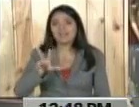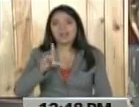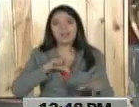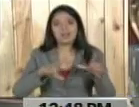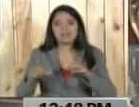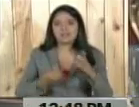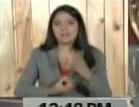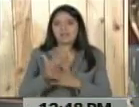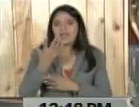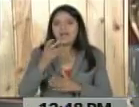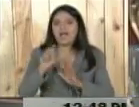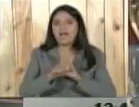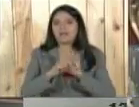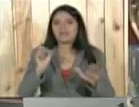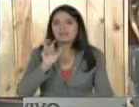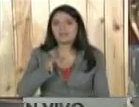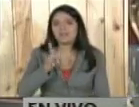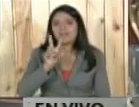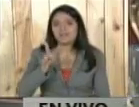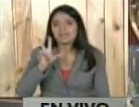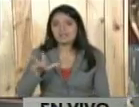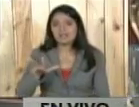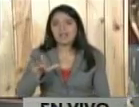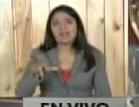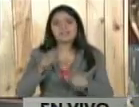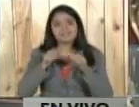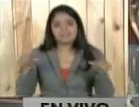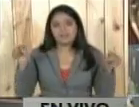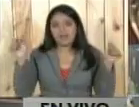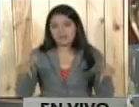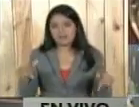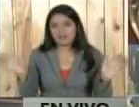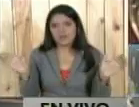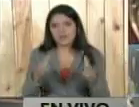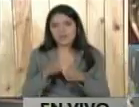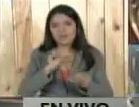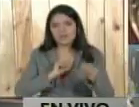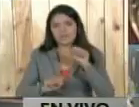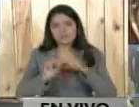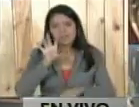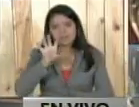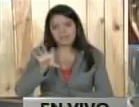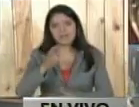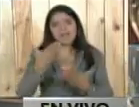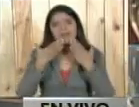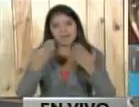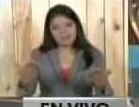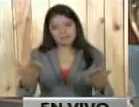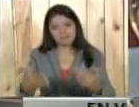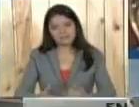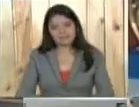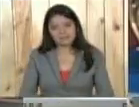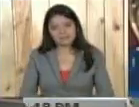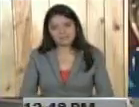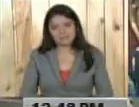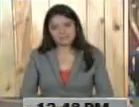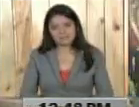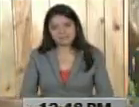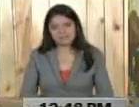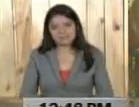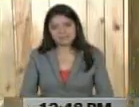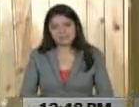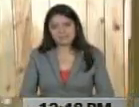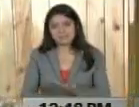el artículo 323 e instalado en sesión permanente el Consejo de Defensa de la Nación. Muchas gracias, queridos y